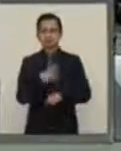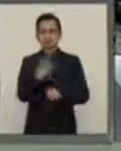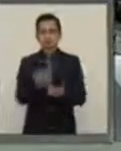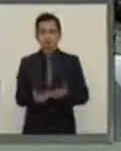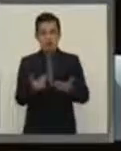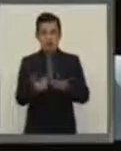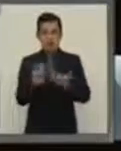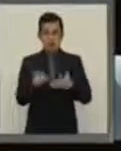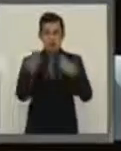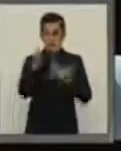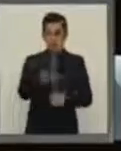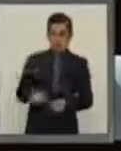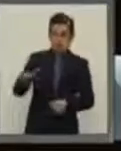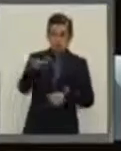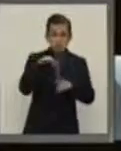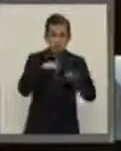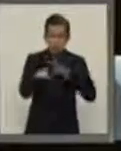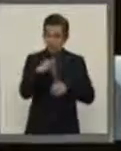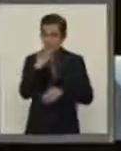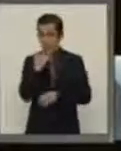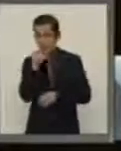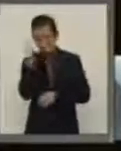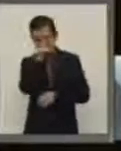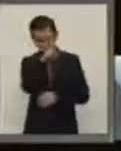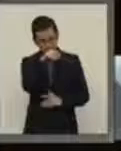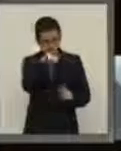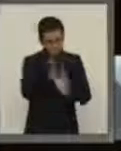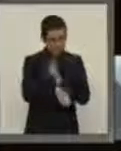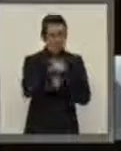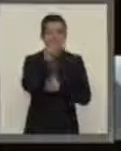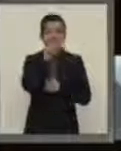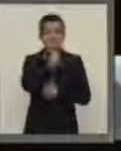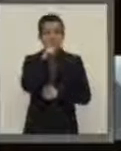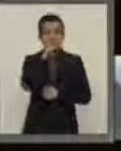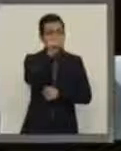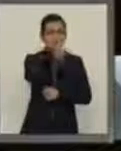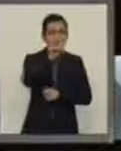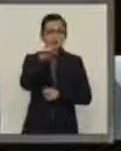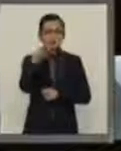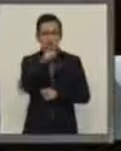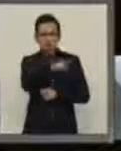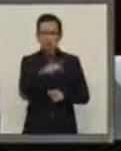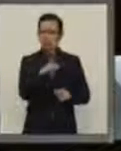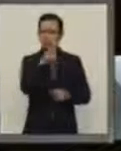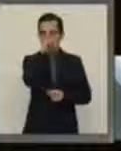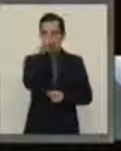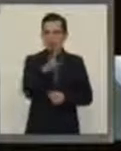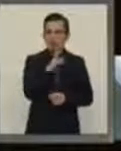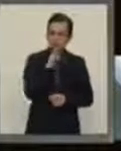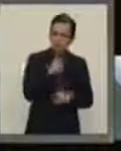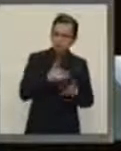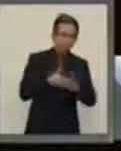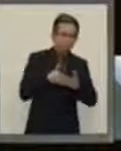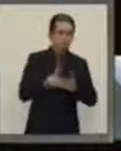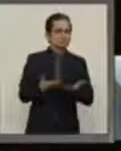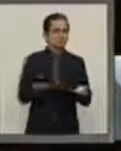son absolutamente precarias y que el sindicalismo está reducido a su máxima expresión, que se deciden